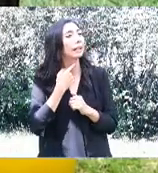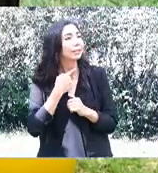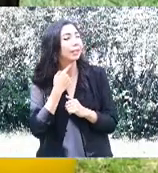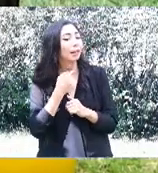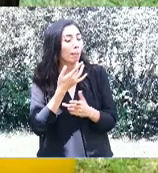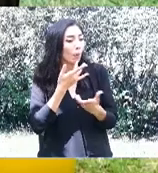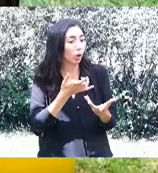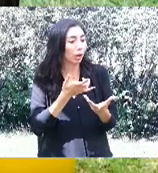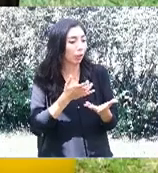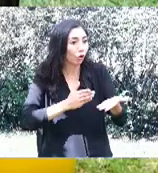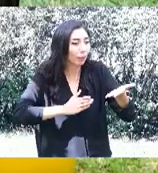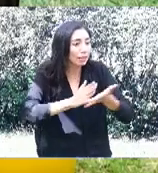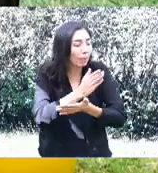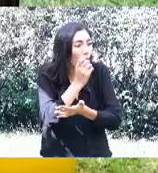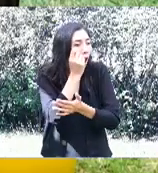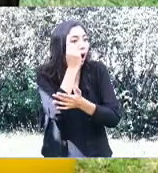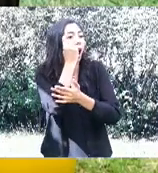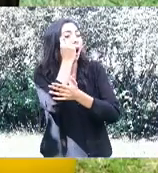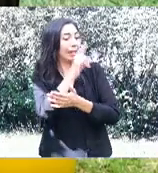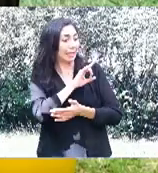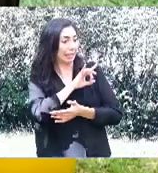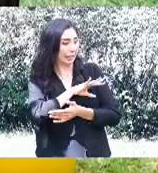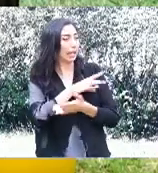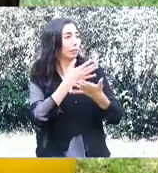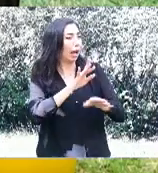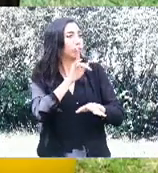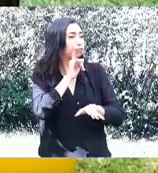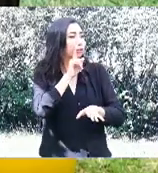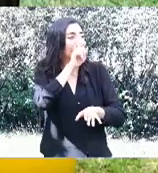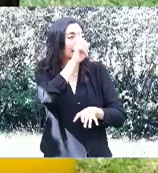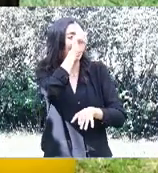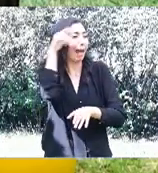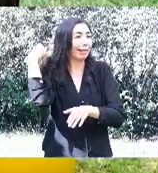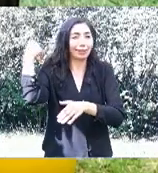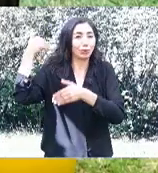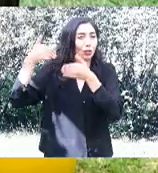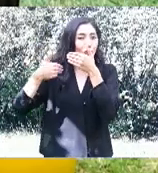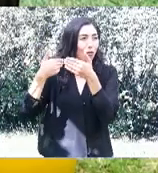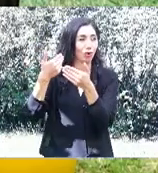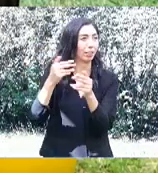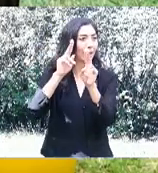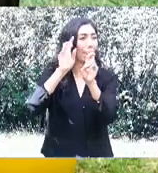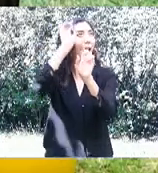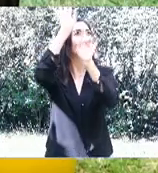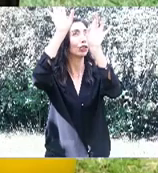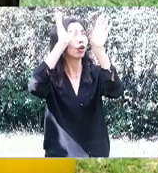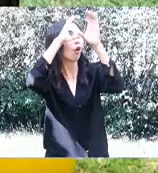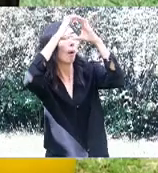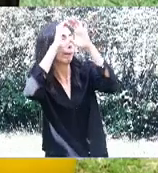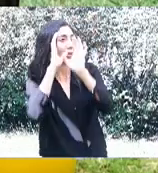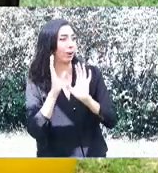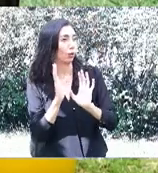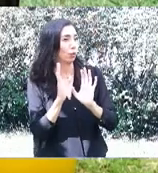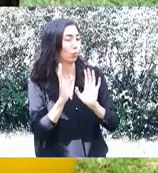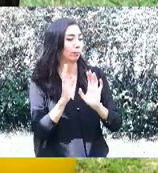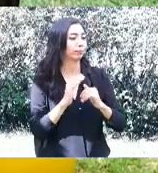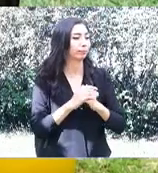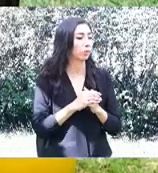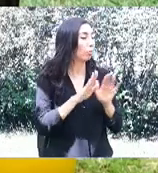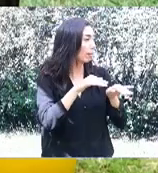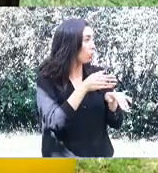vamos a empezar a dar cuenta que chile tiene una tradición astronómica como como introducía Sergio eh al al inicio de esta de esta